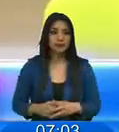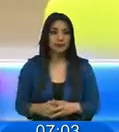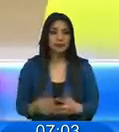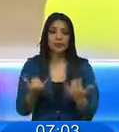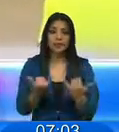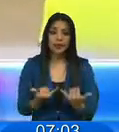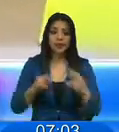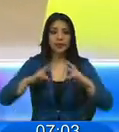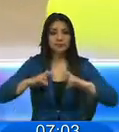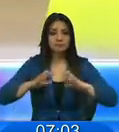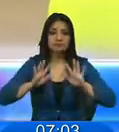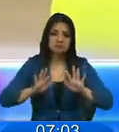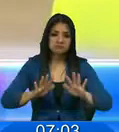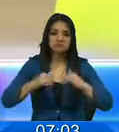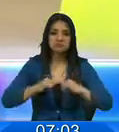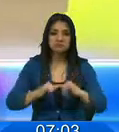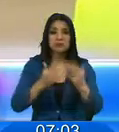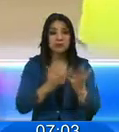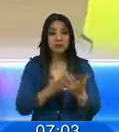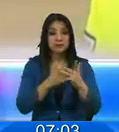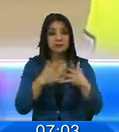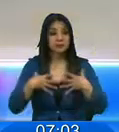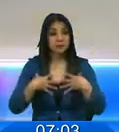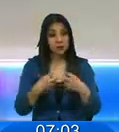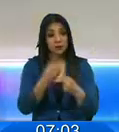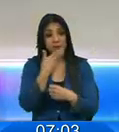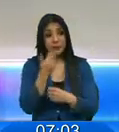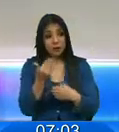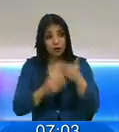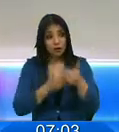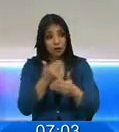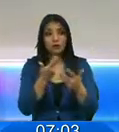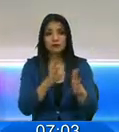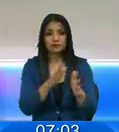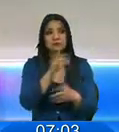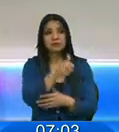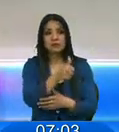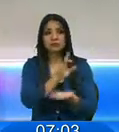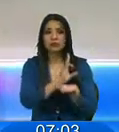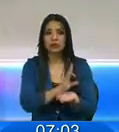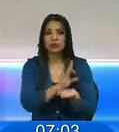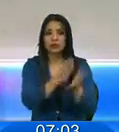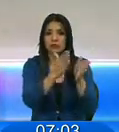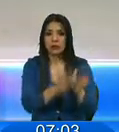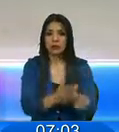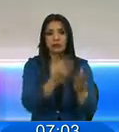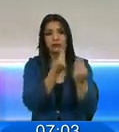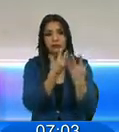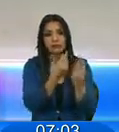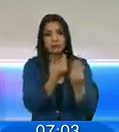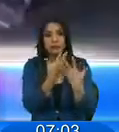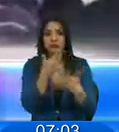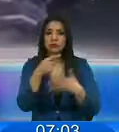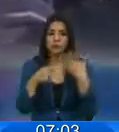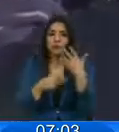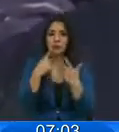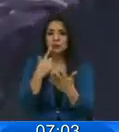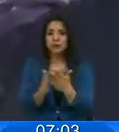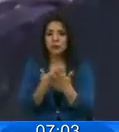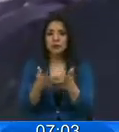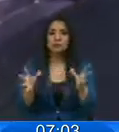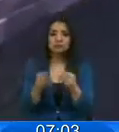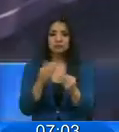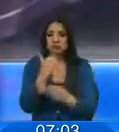esperando a que tenga una mejor evolución para poder, de igual manera, como parte importante, poder